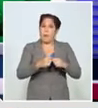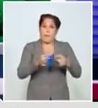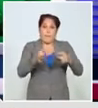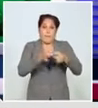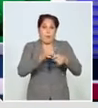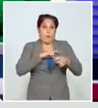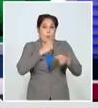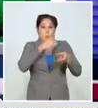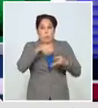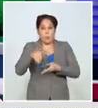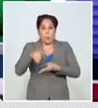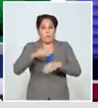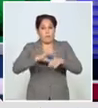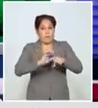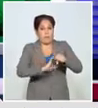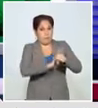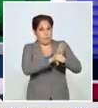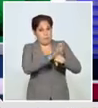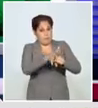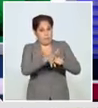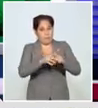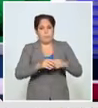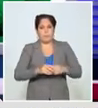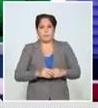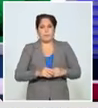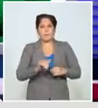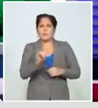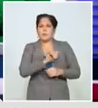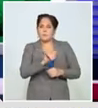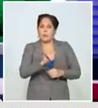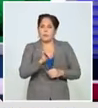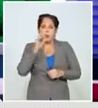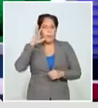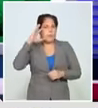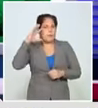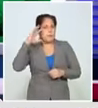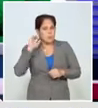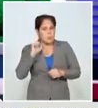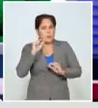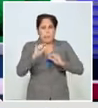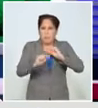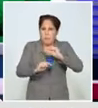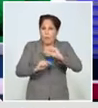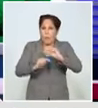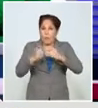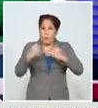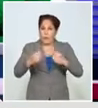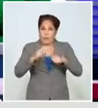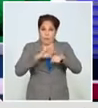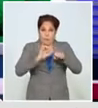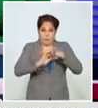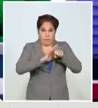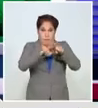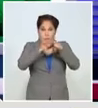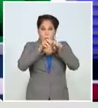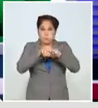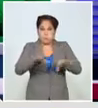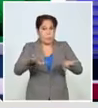por esta enfermedad, y que realmente nos va a permitir que Cuba,